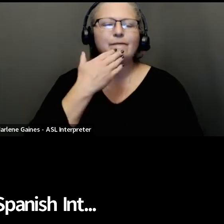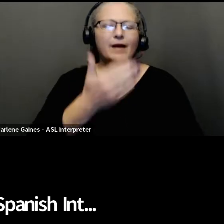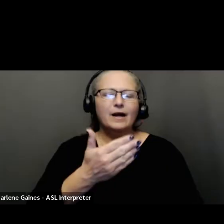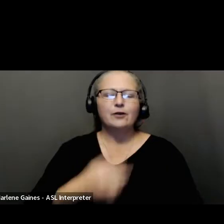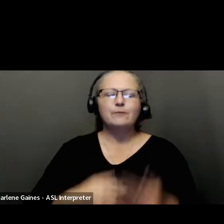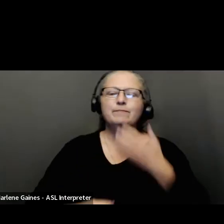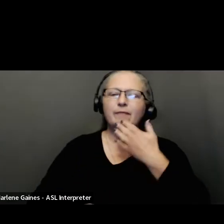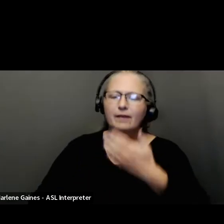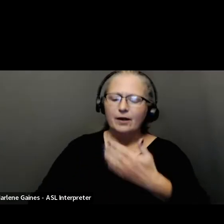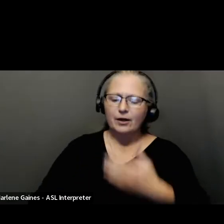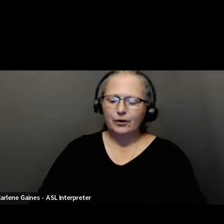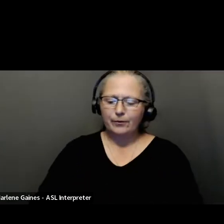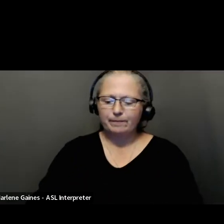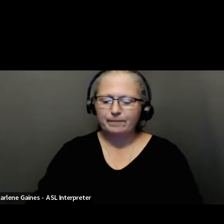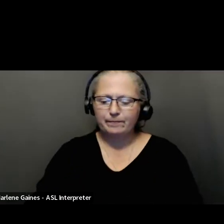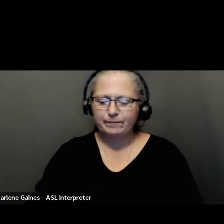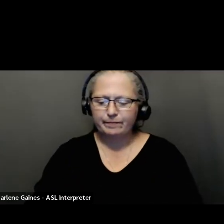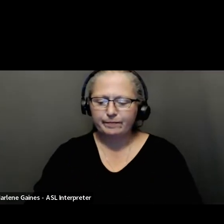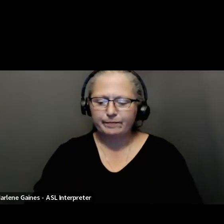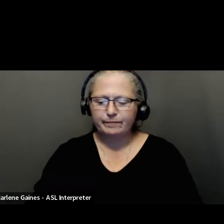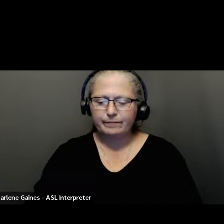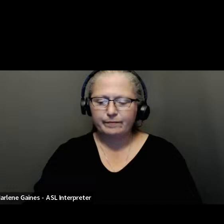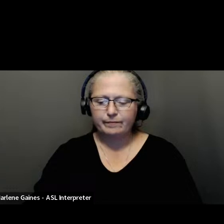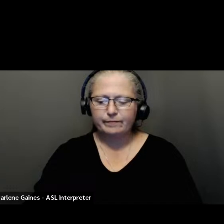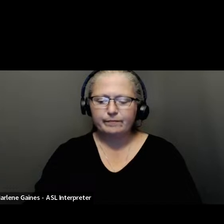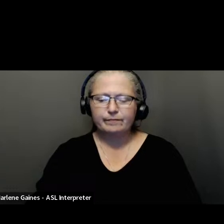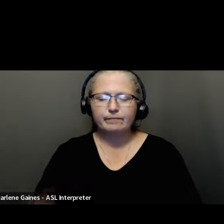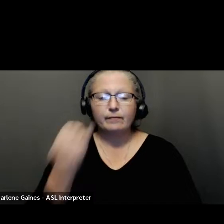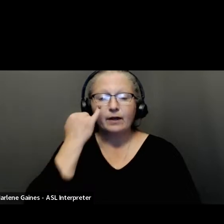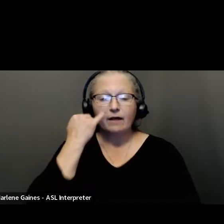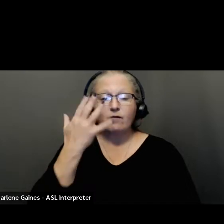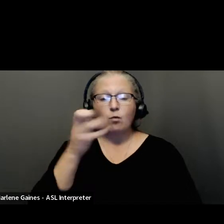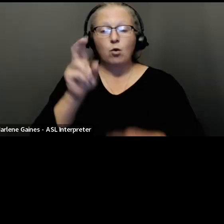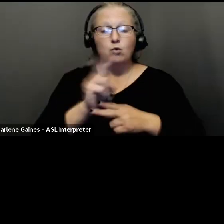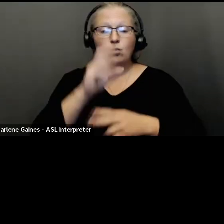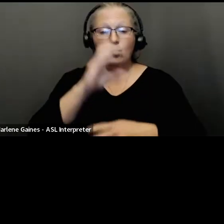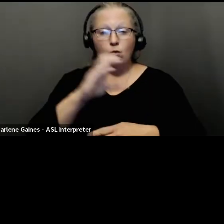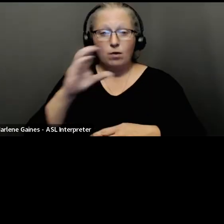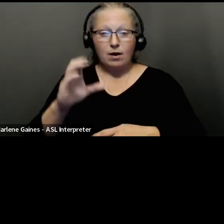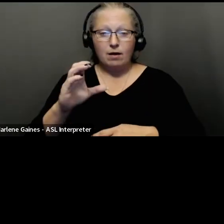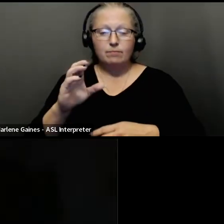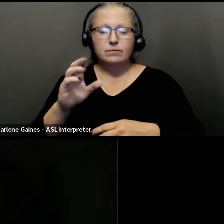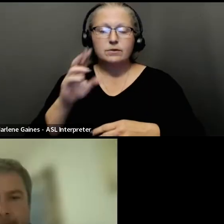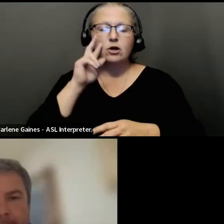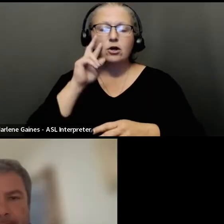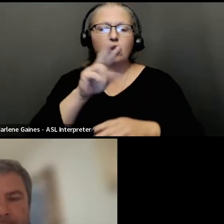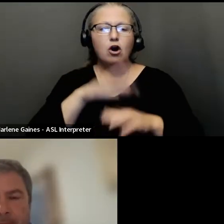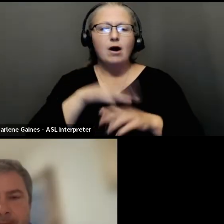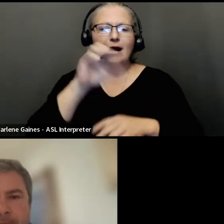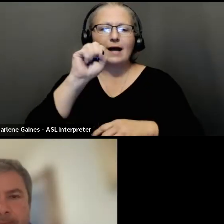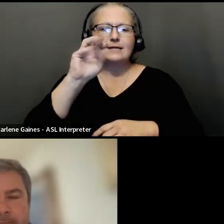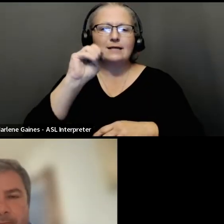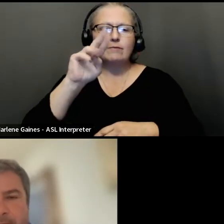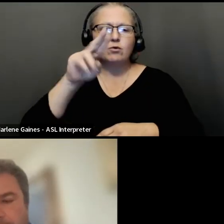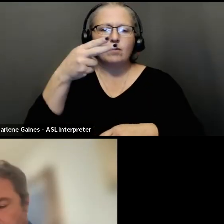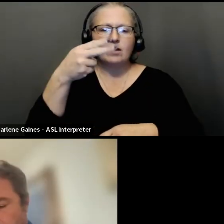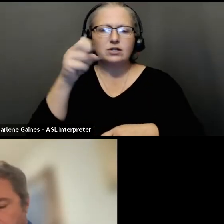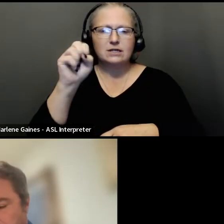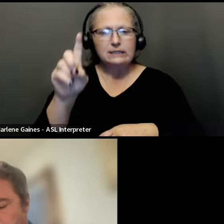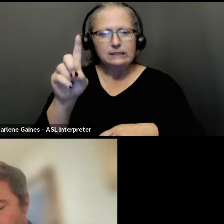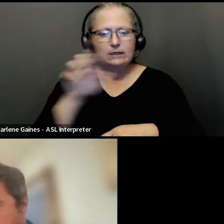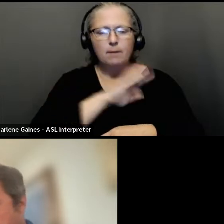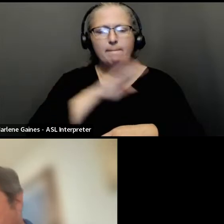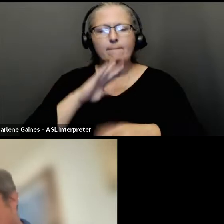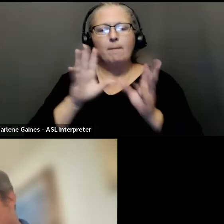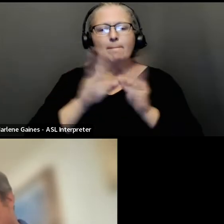you. Muchas gracias. If you wish to view closed captions of this meeting, please view the meeting on the SMUHSD board